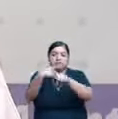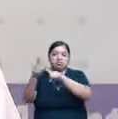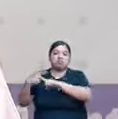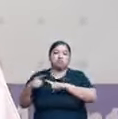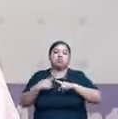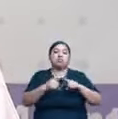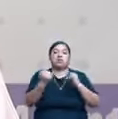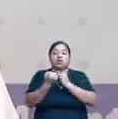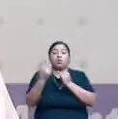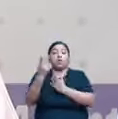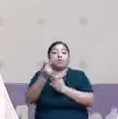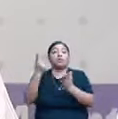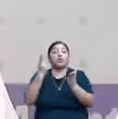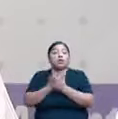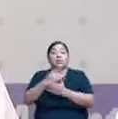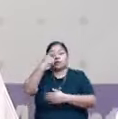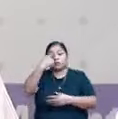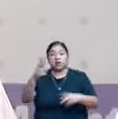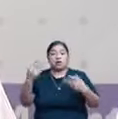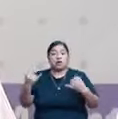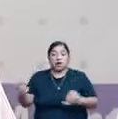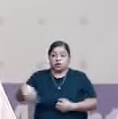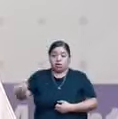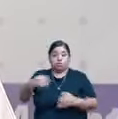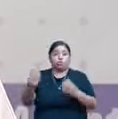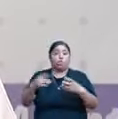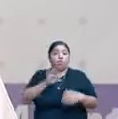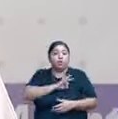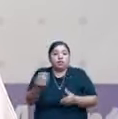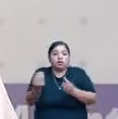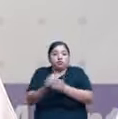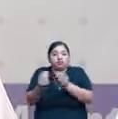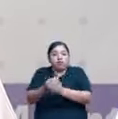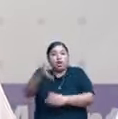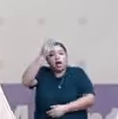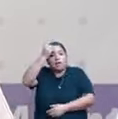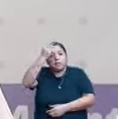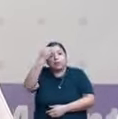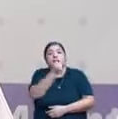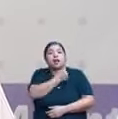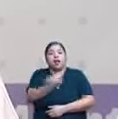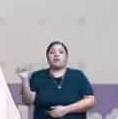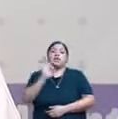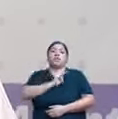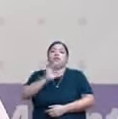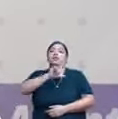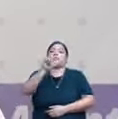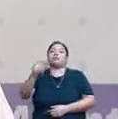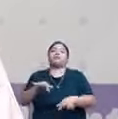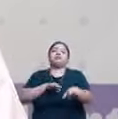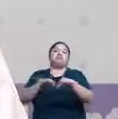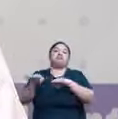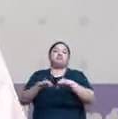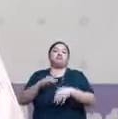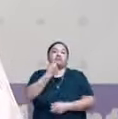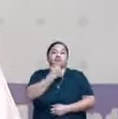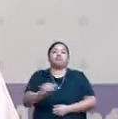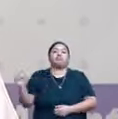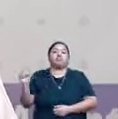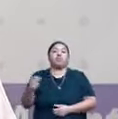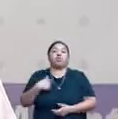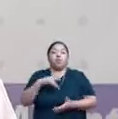ofreceré programas de formación y capacitación para adquirir habilidades que les ayude en el mercado laboral. Por eso, apoyaré a